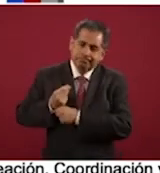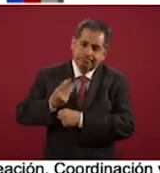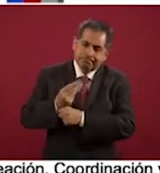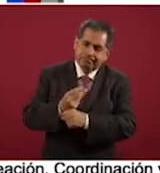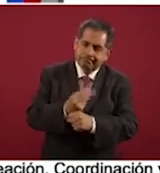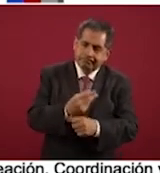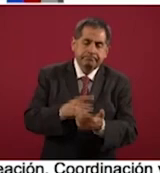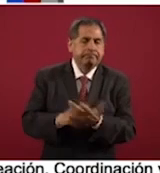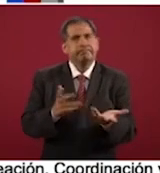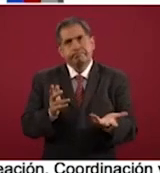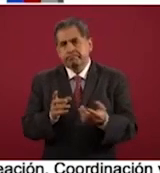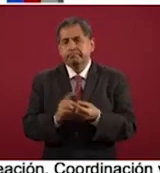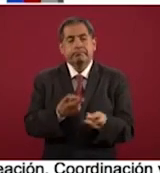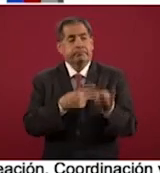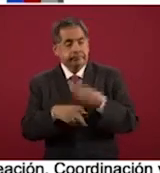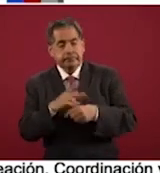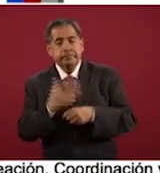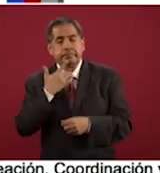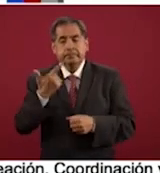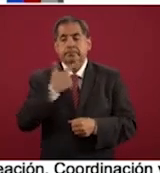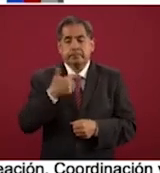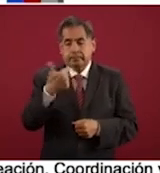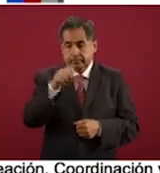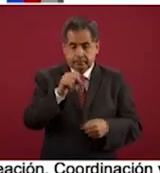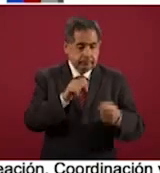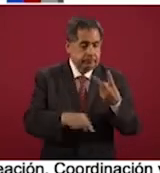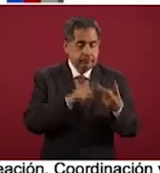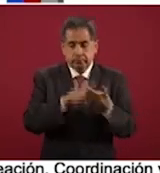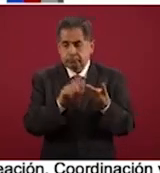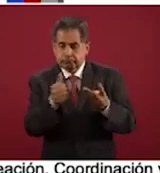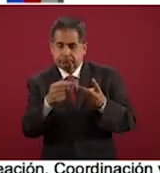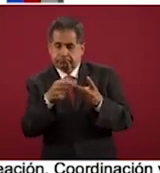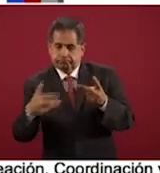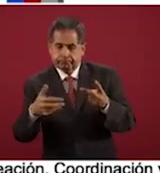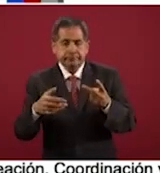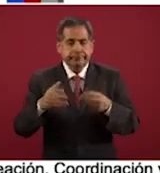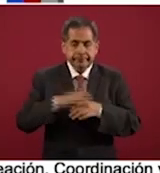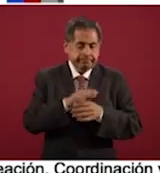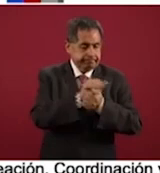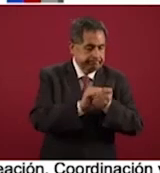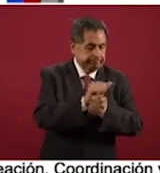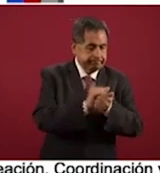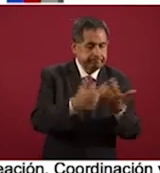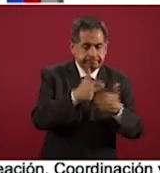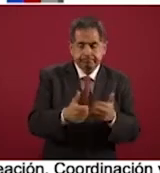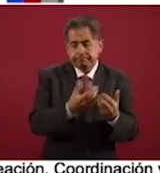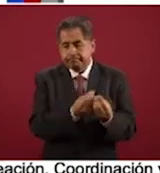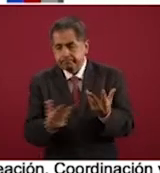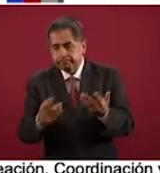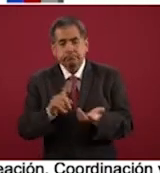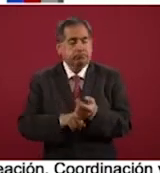la producción de gasolina y viene la producción de destilados intermedios porque las refinerías pues aparte de producir